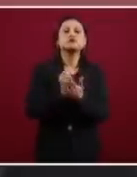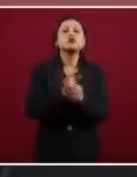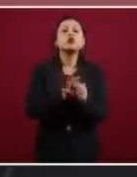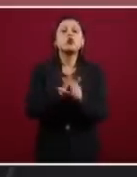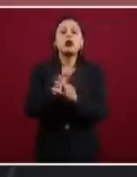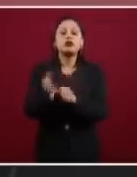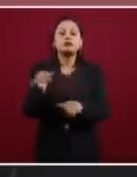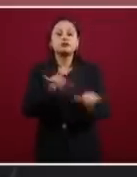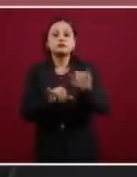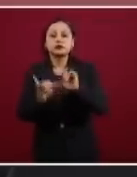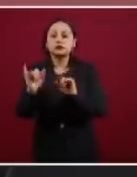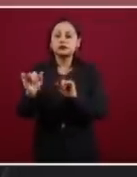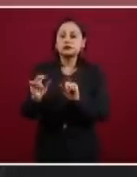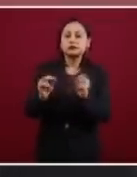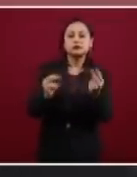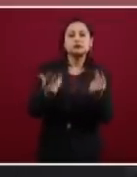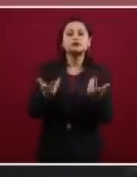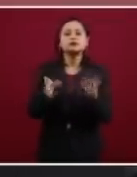fertilizantes